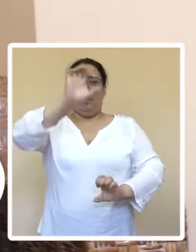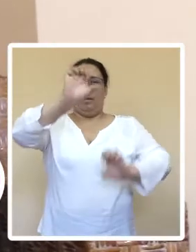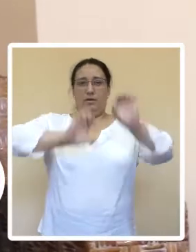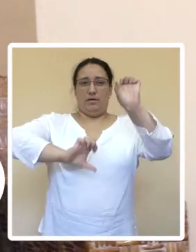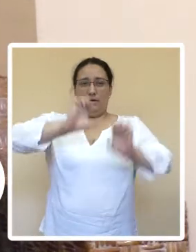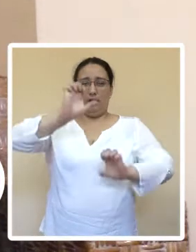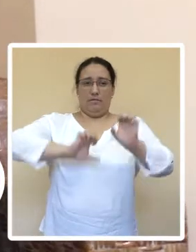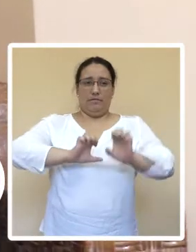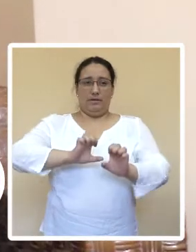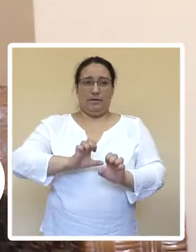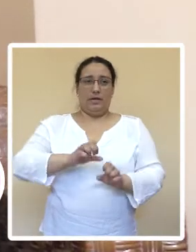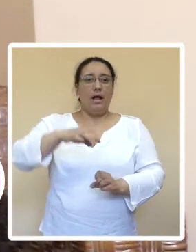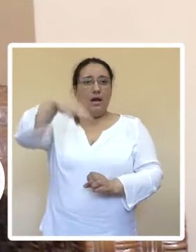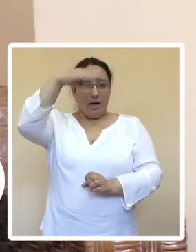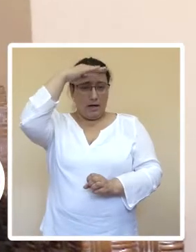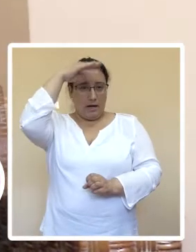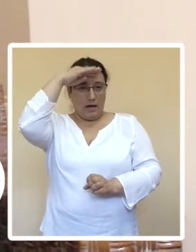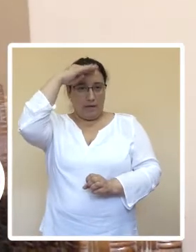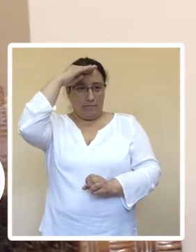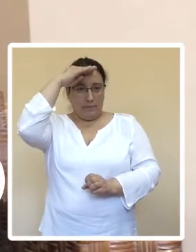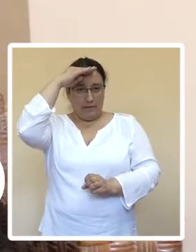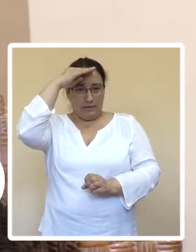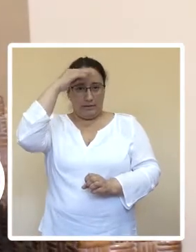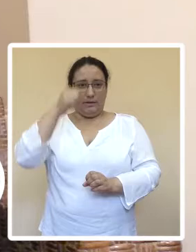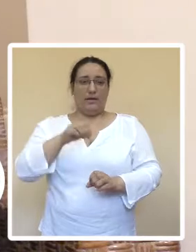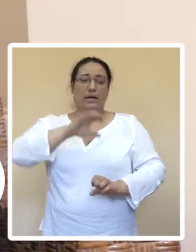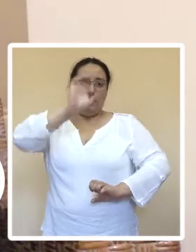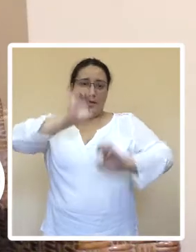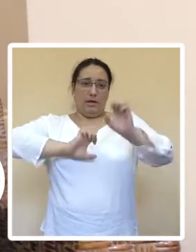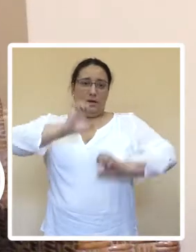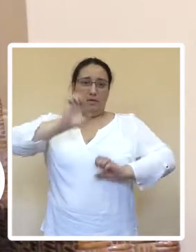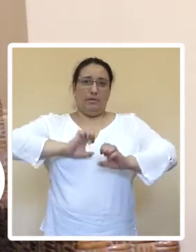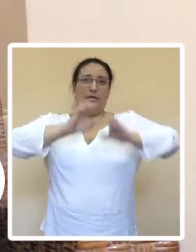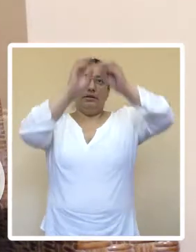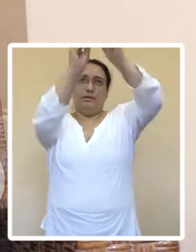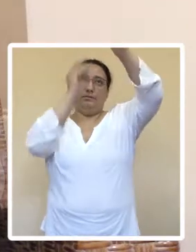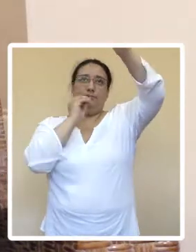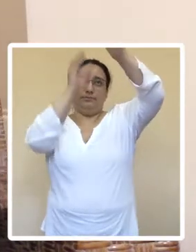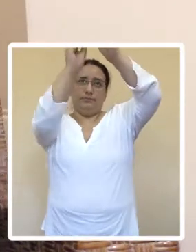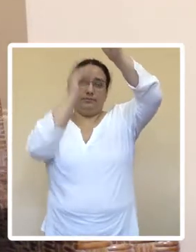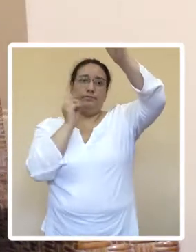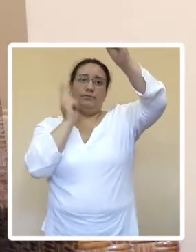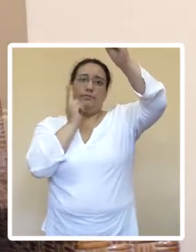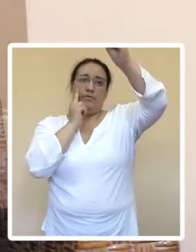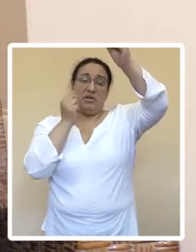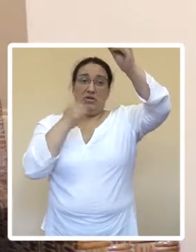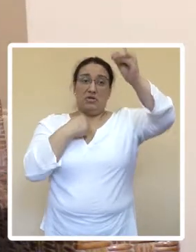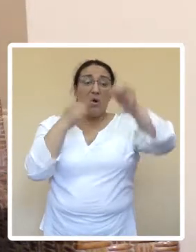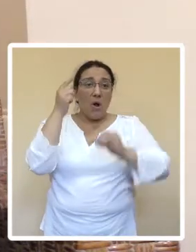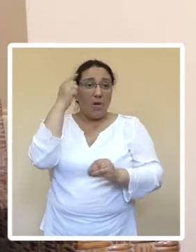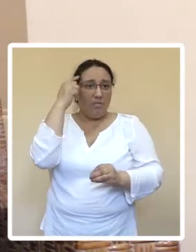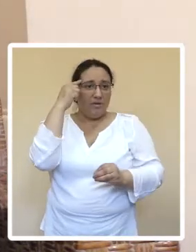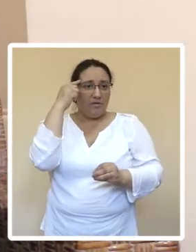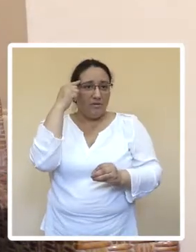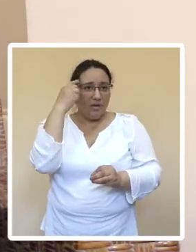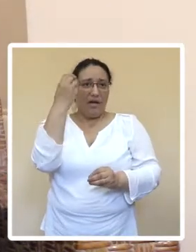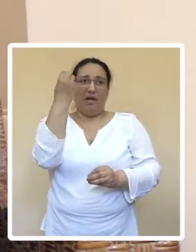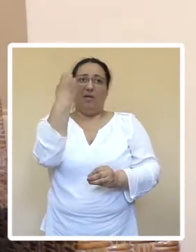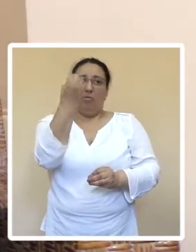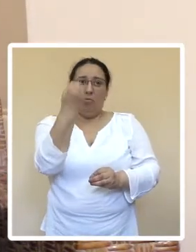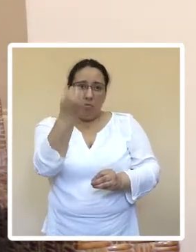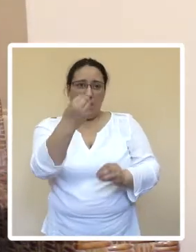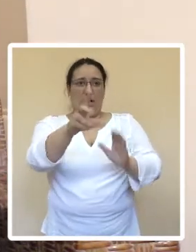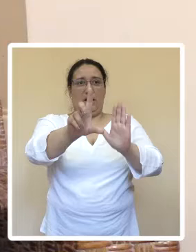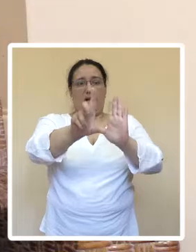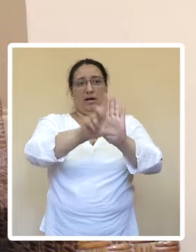la experiencia como Conosur, tengo que decir que es un proceso, yo creo, espectacular. En opinión personal, la ley, yo